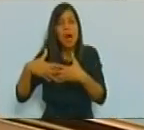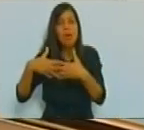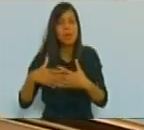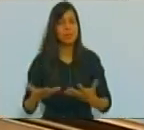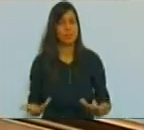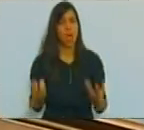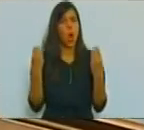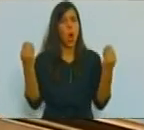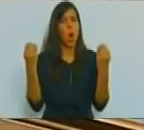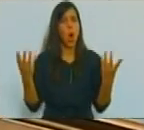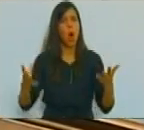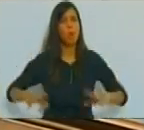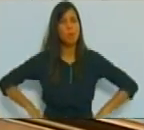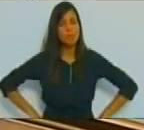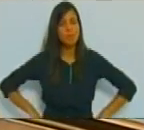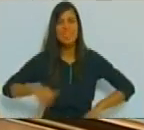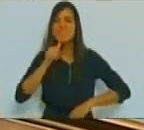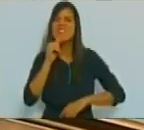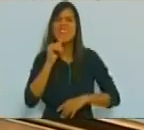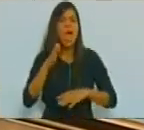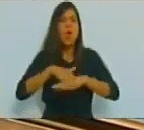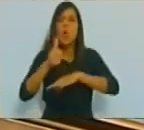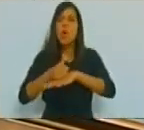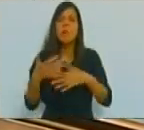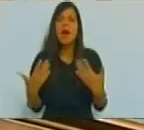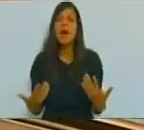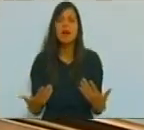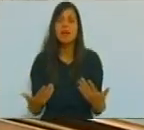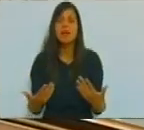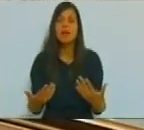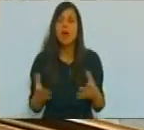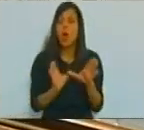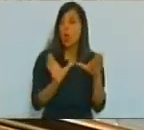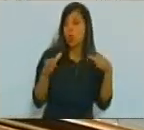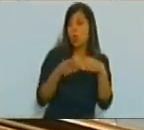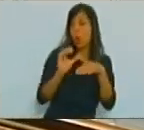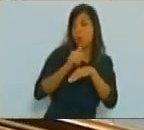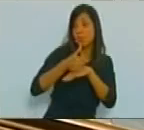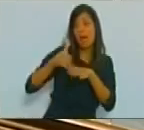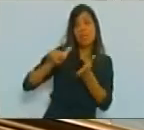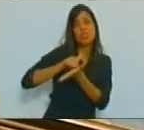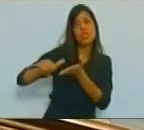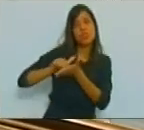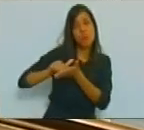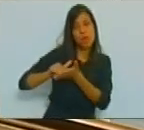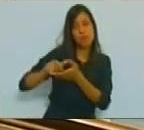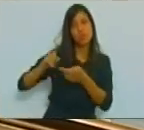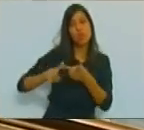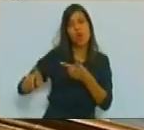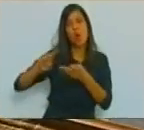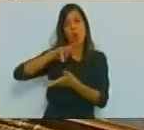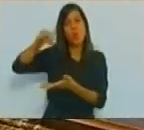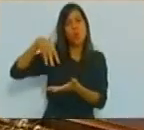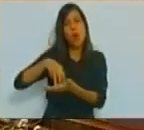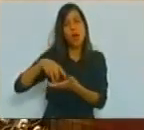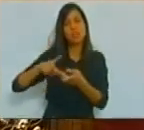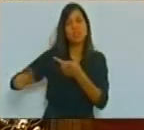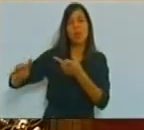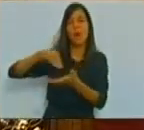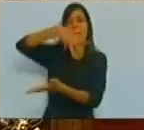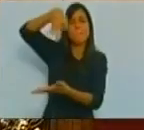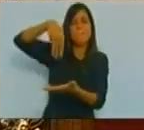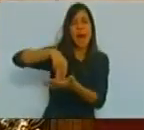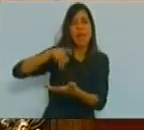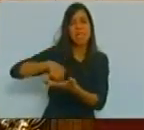les llega a quién lo hace y que he escuchado hablar del cartel de nueva york de wasit o de ohio de miami no